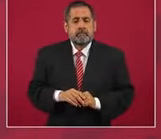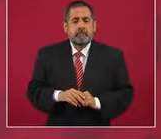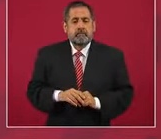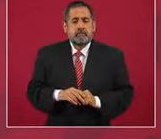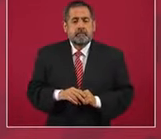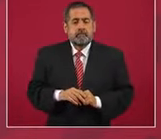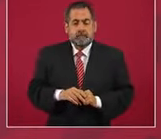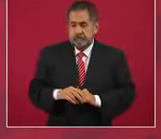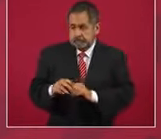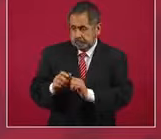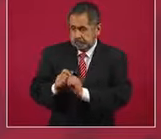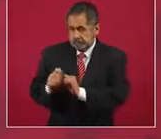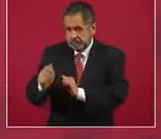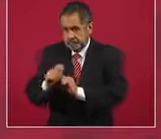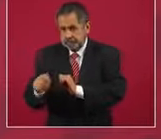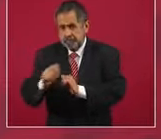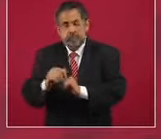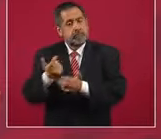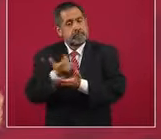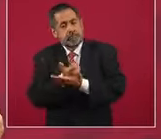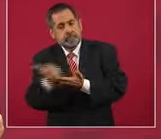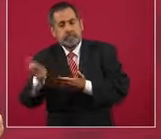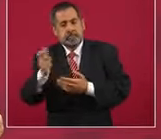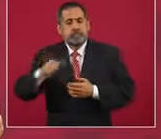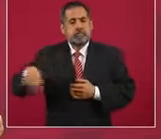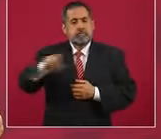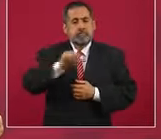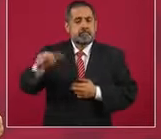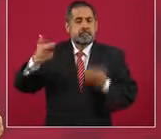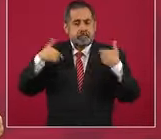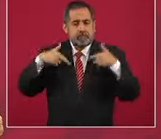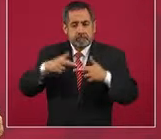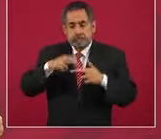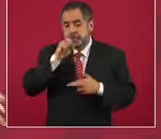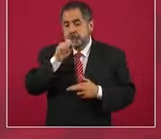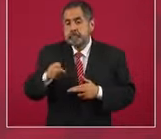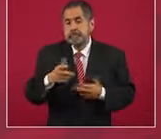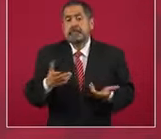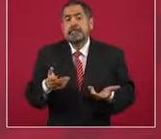se paga la nómina de los maestros,